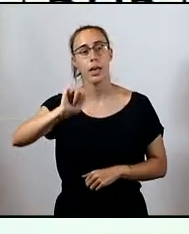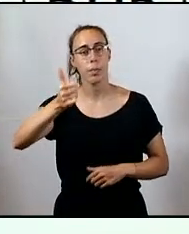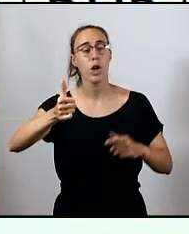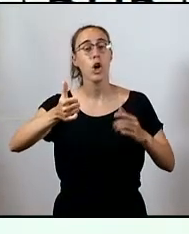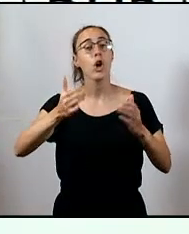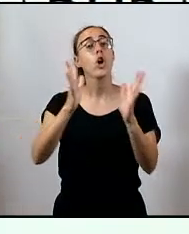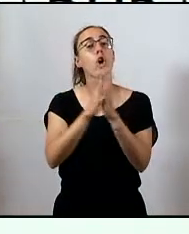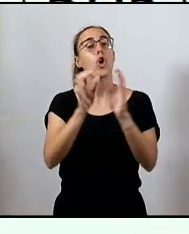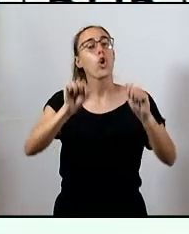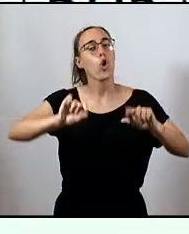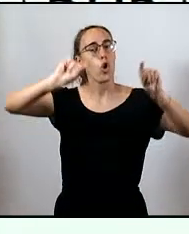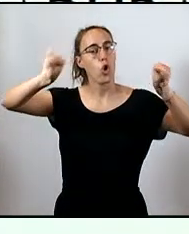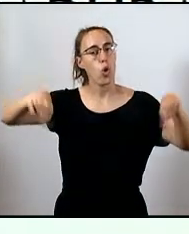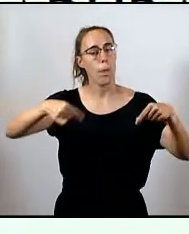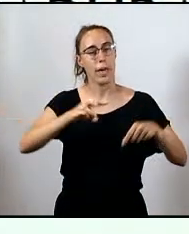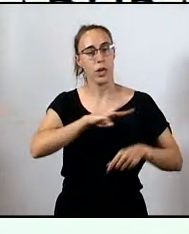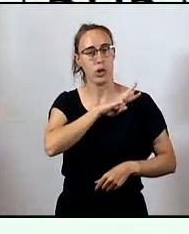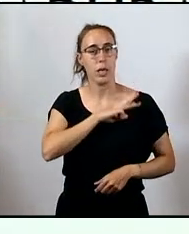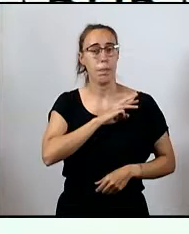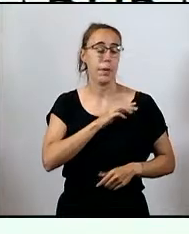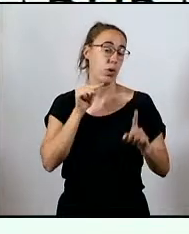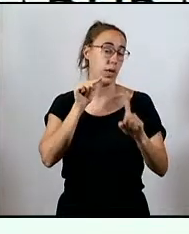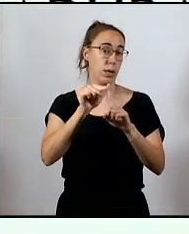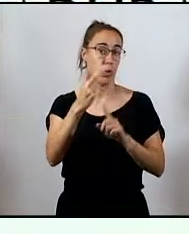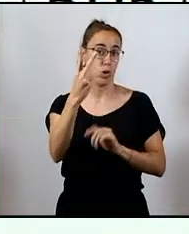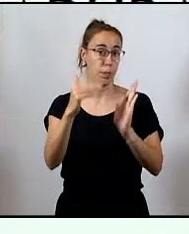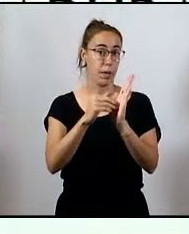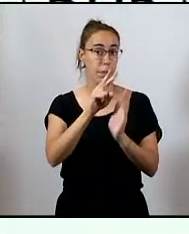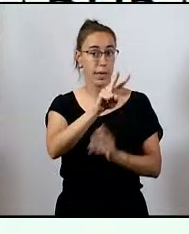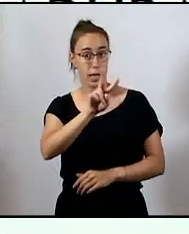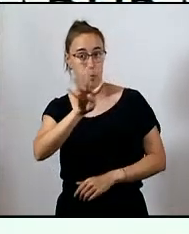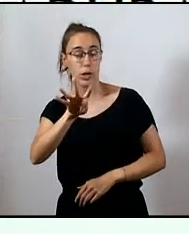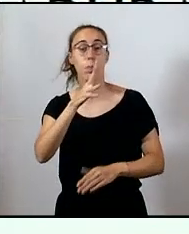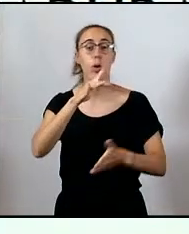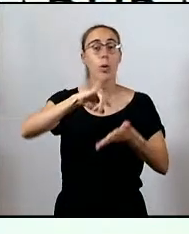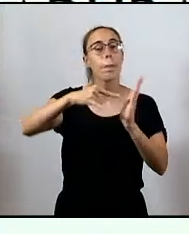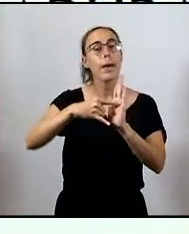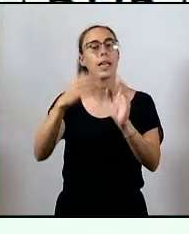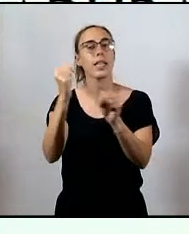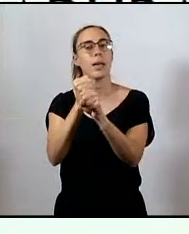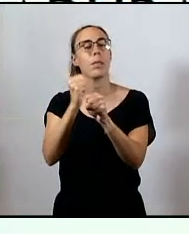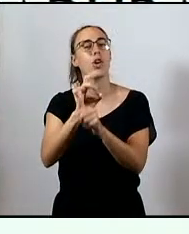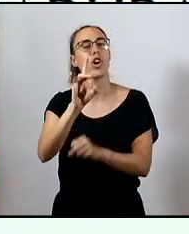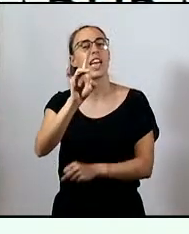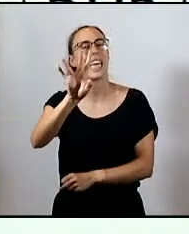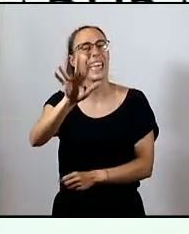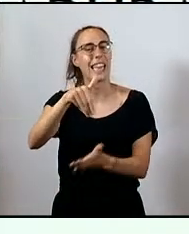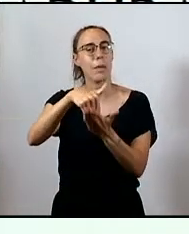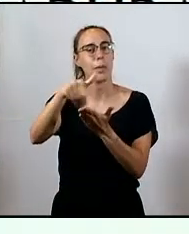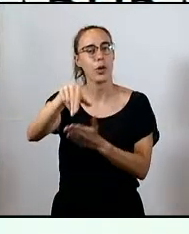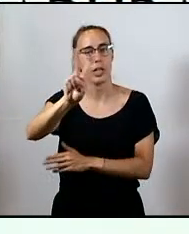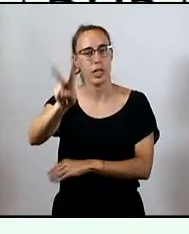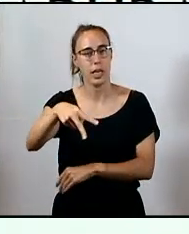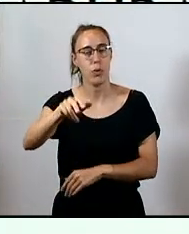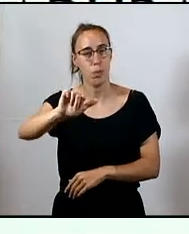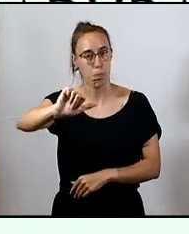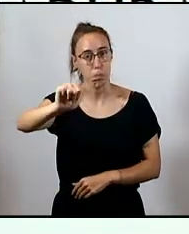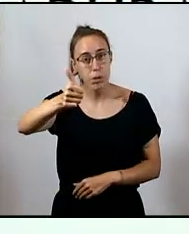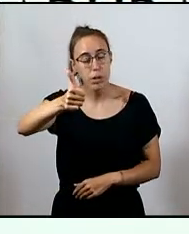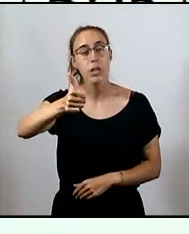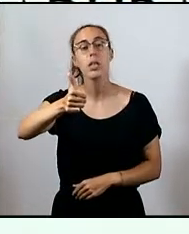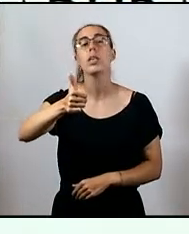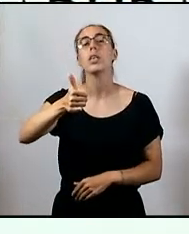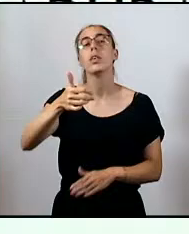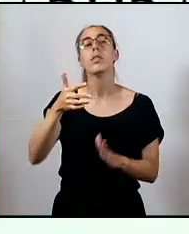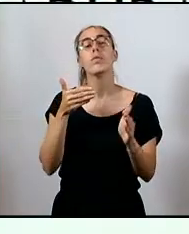para el 2024, con el que financiaremos un plan de empleo por valor de 15 millones de euros, que ya les digo que